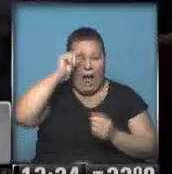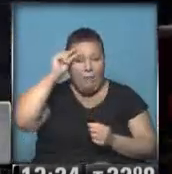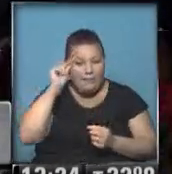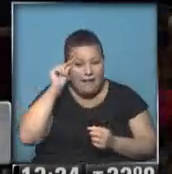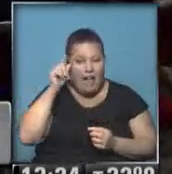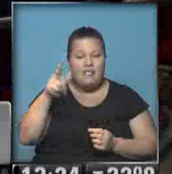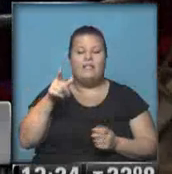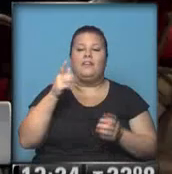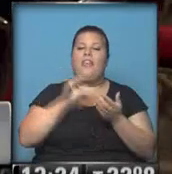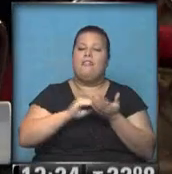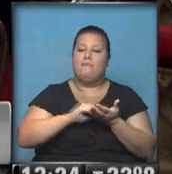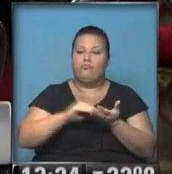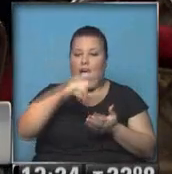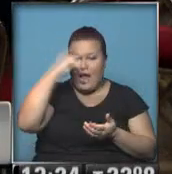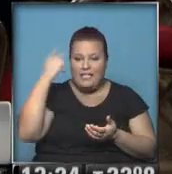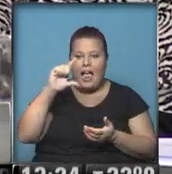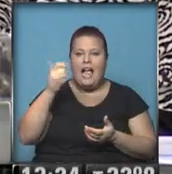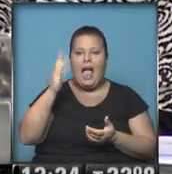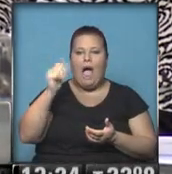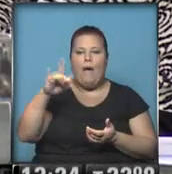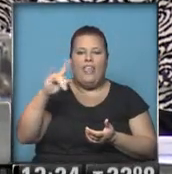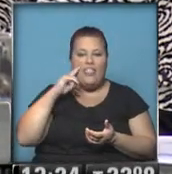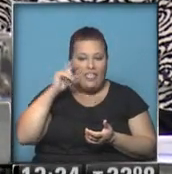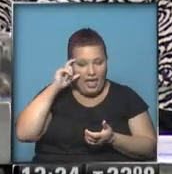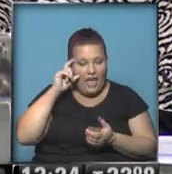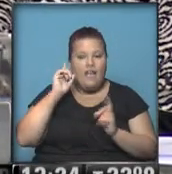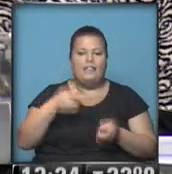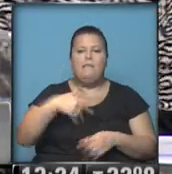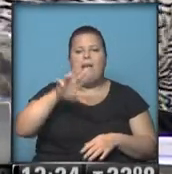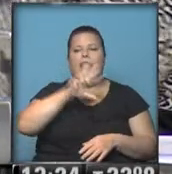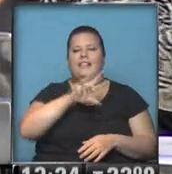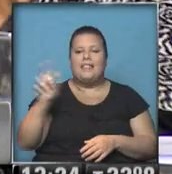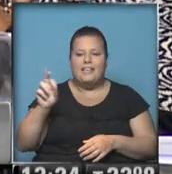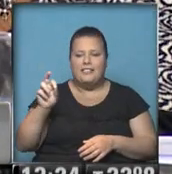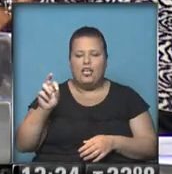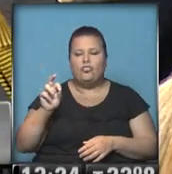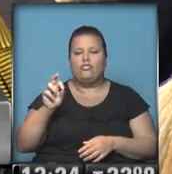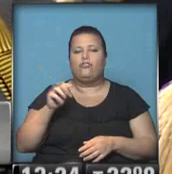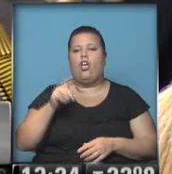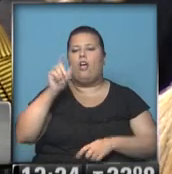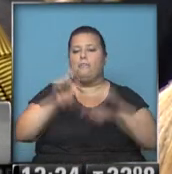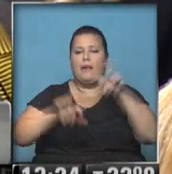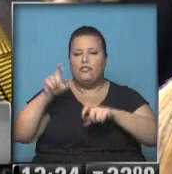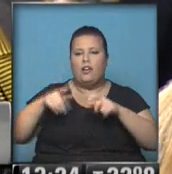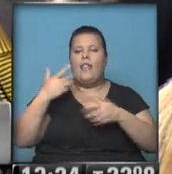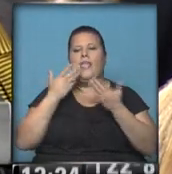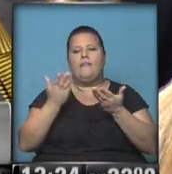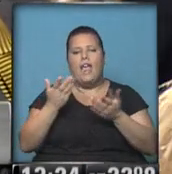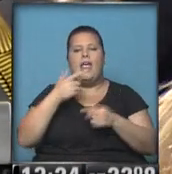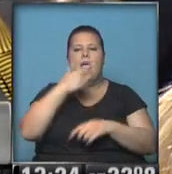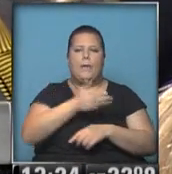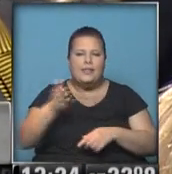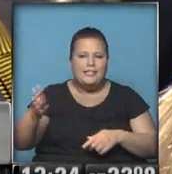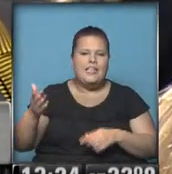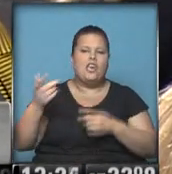Capitanich, con el diputado nacional Juan Cabandié y con más de 300 representantes de asociaciones de consumidores, de